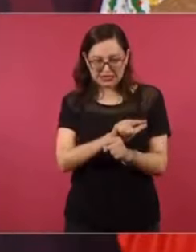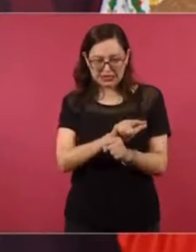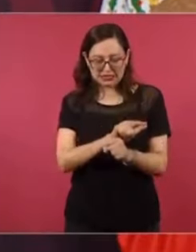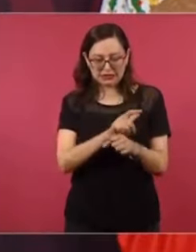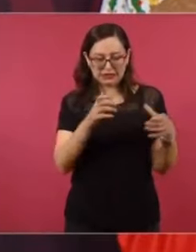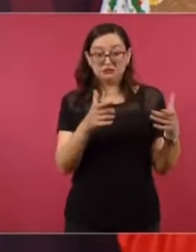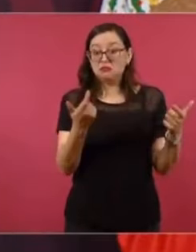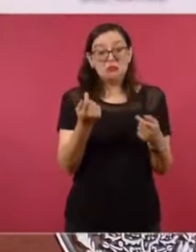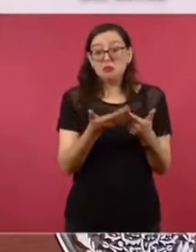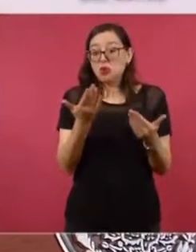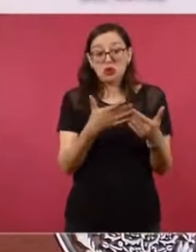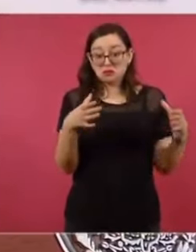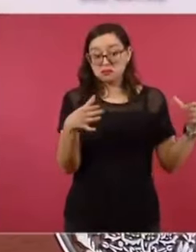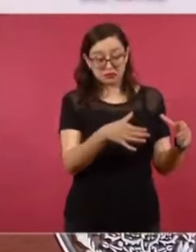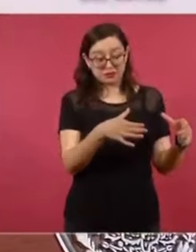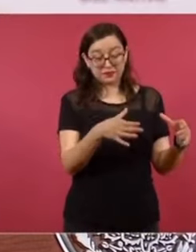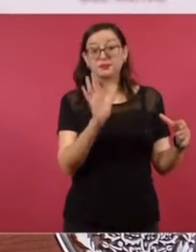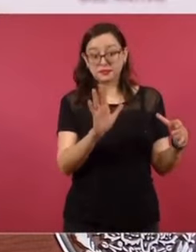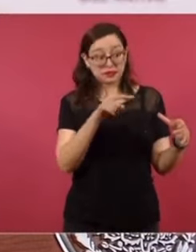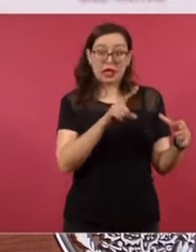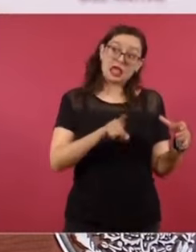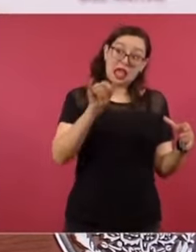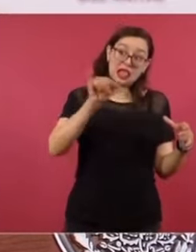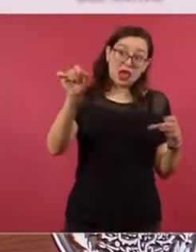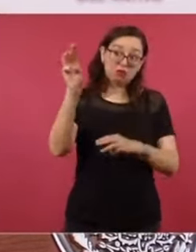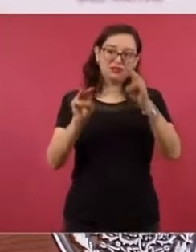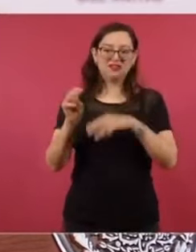rural, y tienen razón,